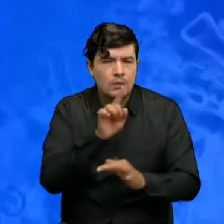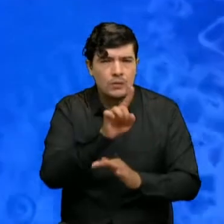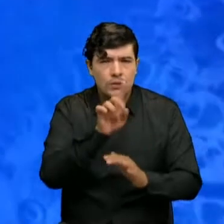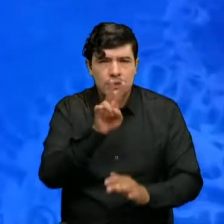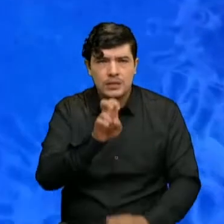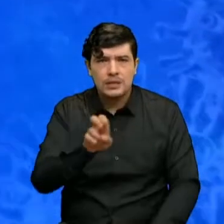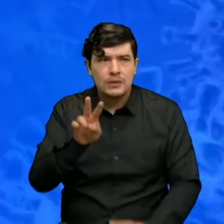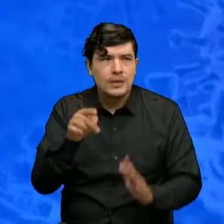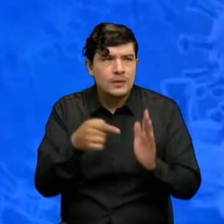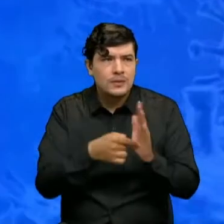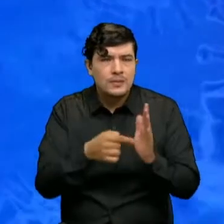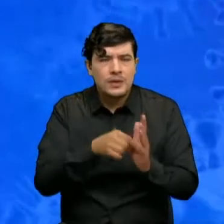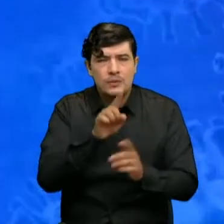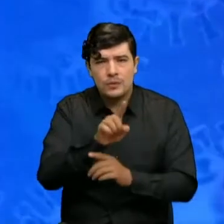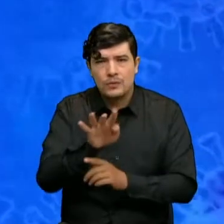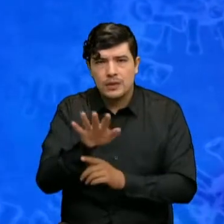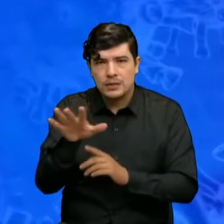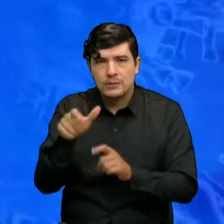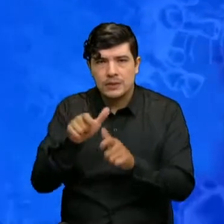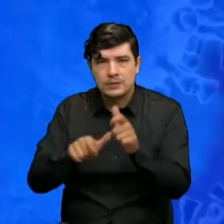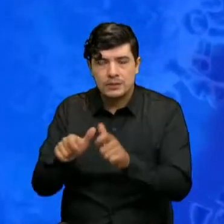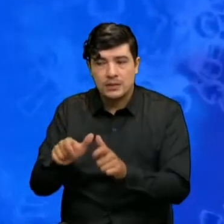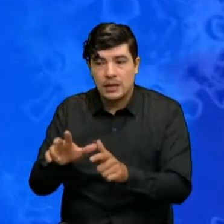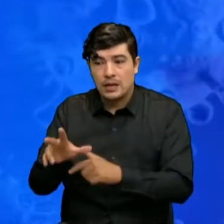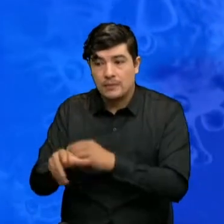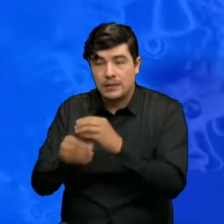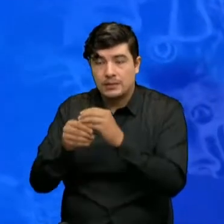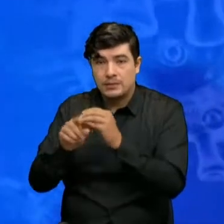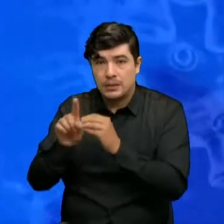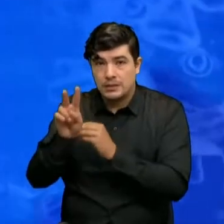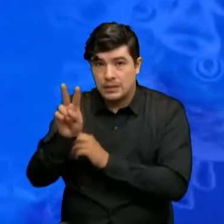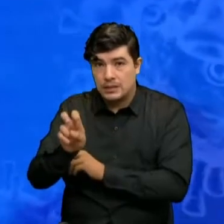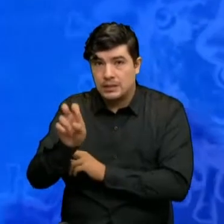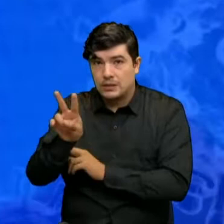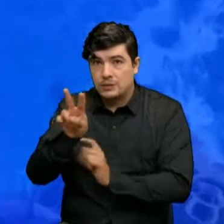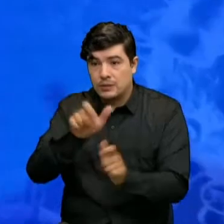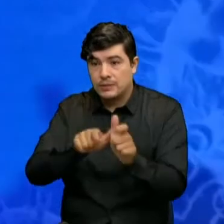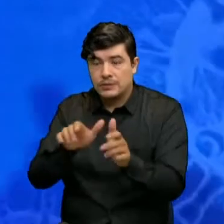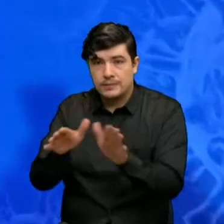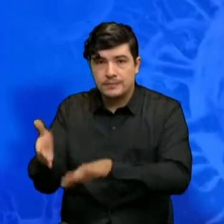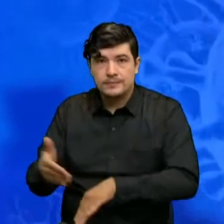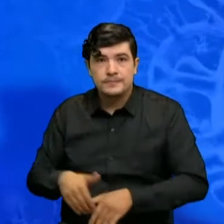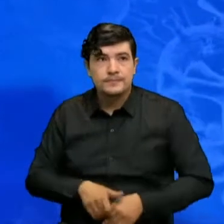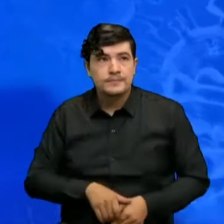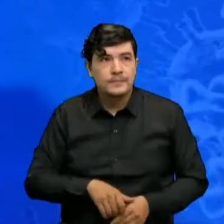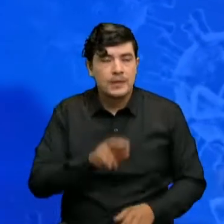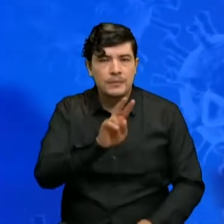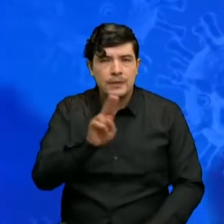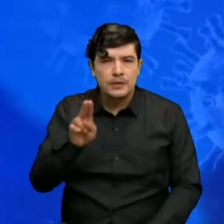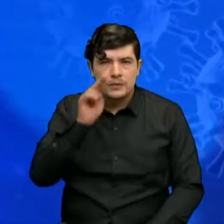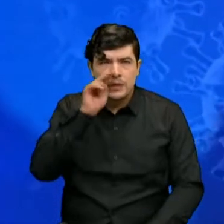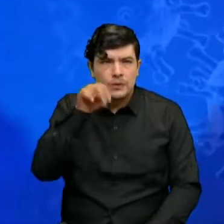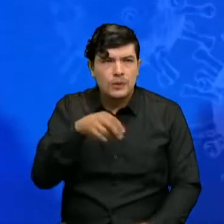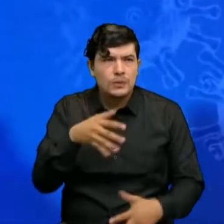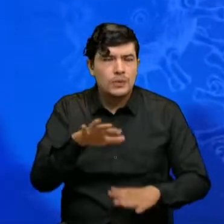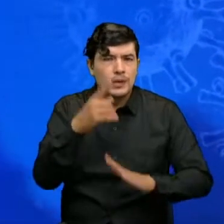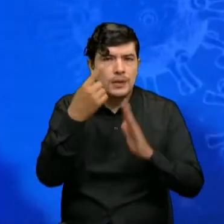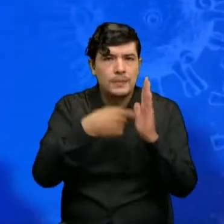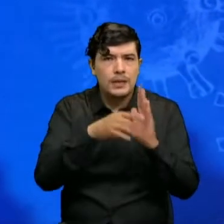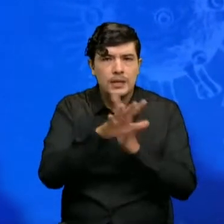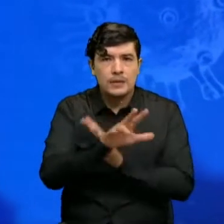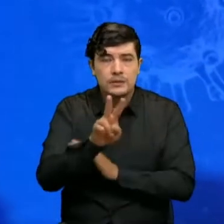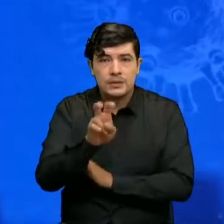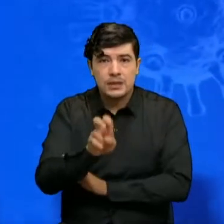174.145 casos confirmados y 72 fallecidos. Junio 22, 1.572 nuevos contagios para